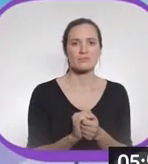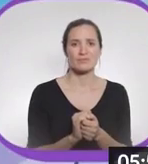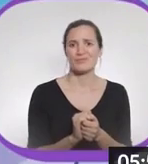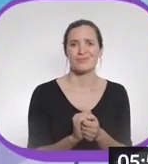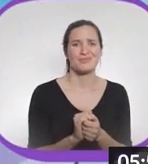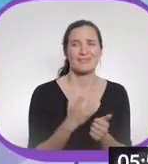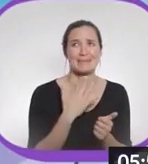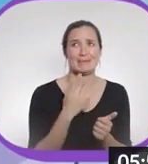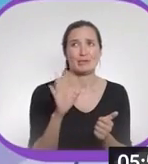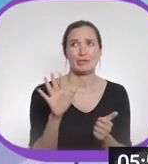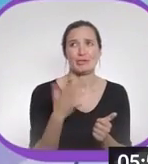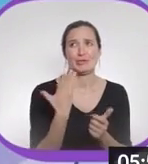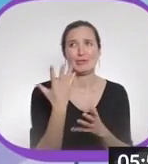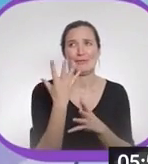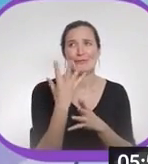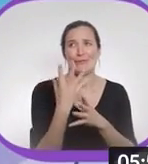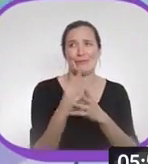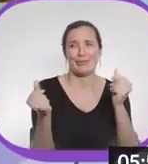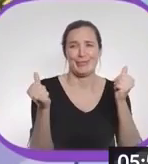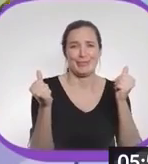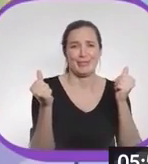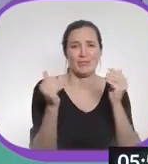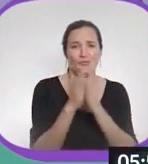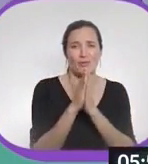¡Ah! ¡Oh, no! ¡Deseo que desaparezcan todos los casilleros!